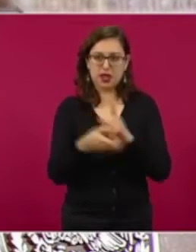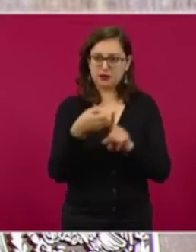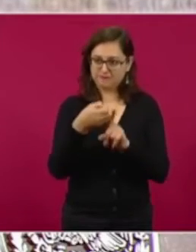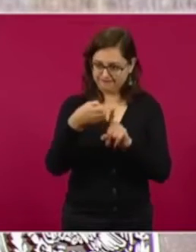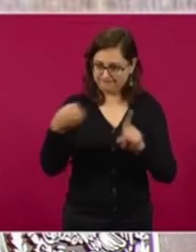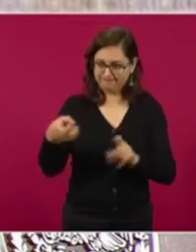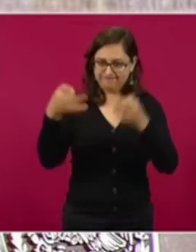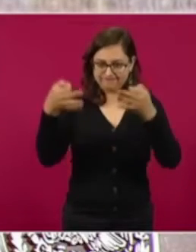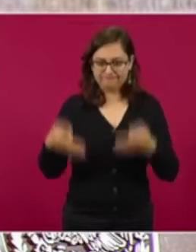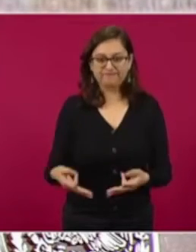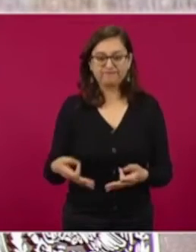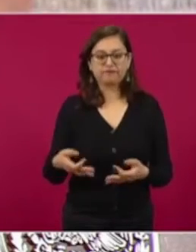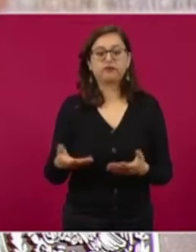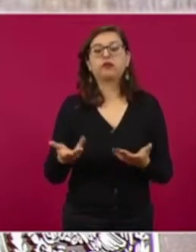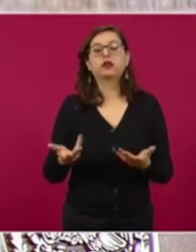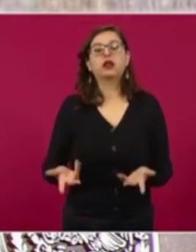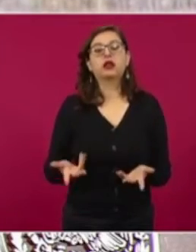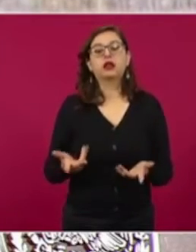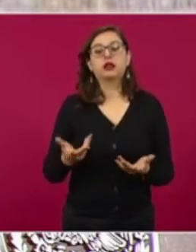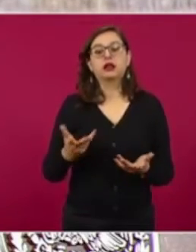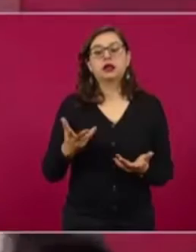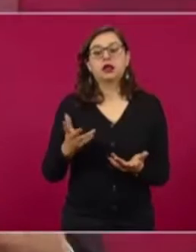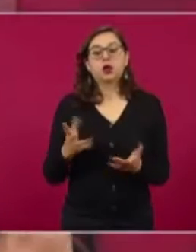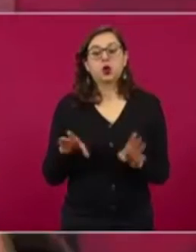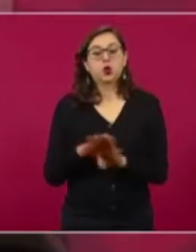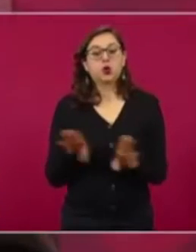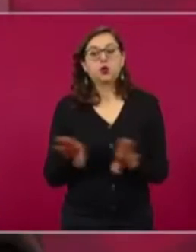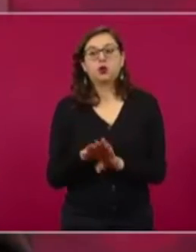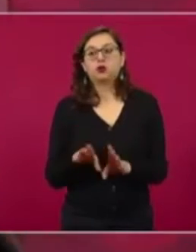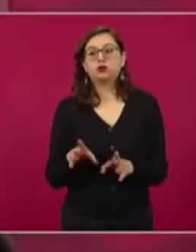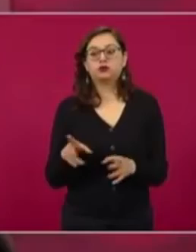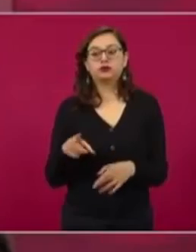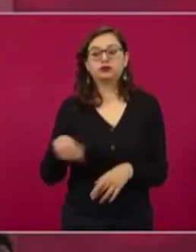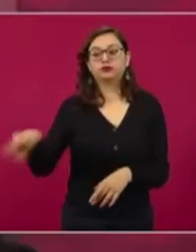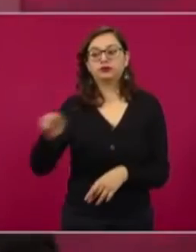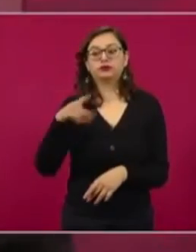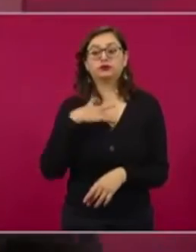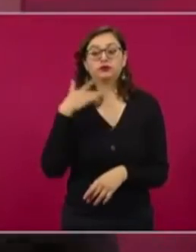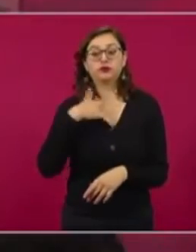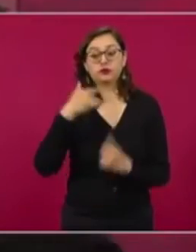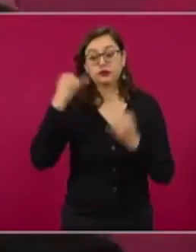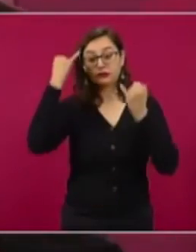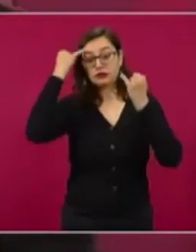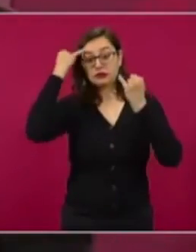que de repente no vayan a construir